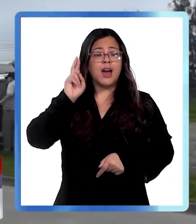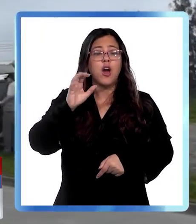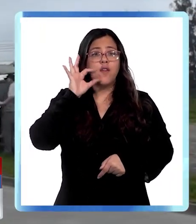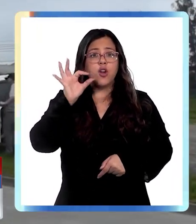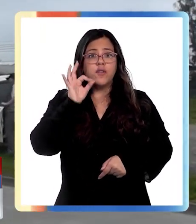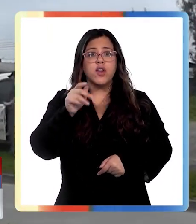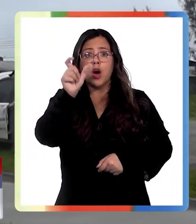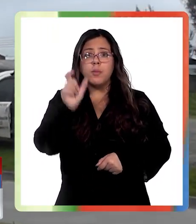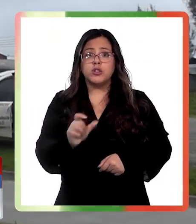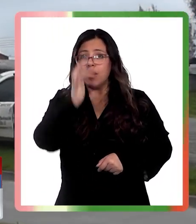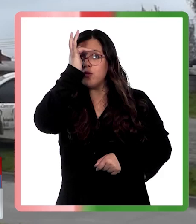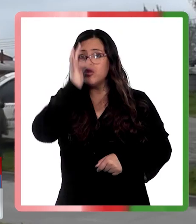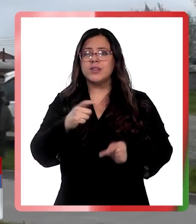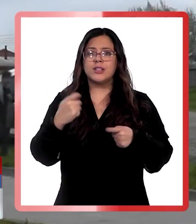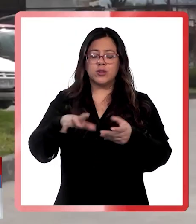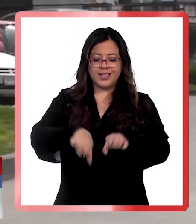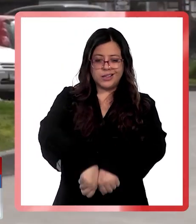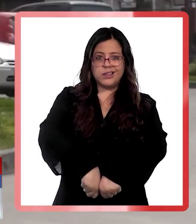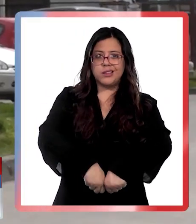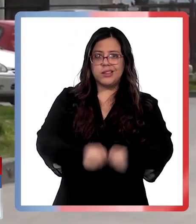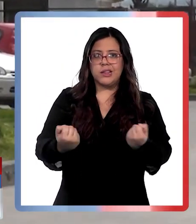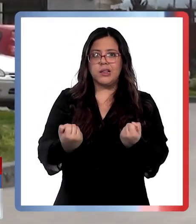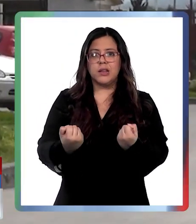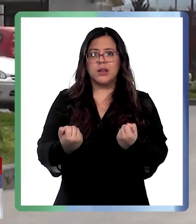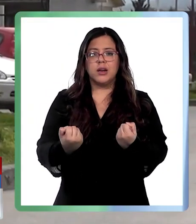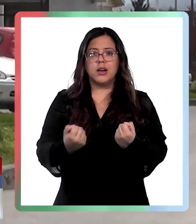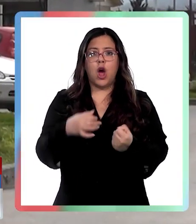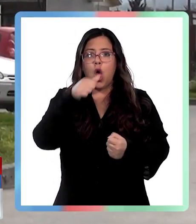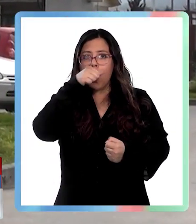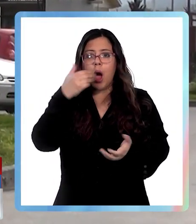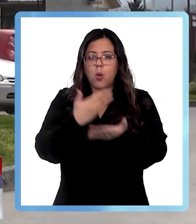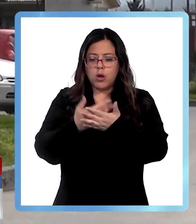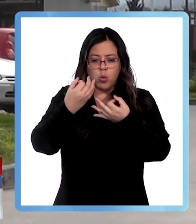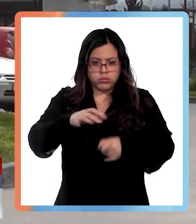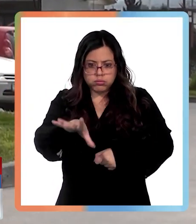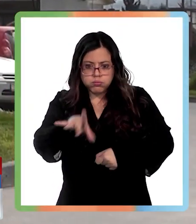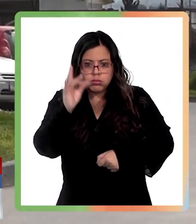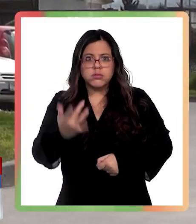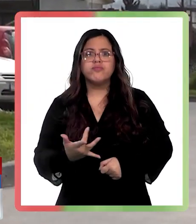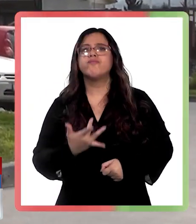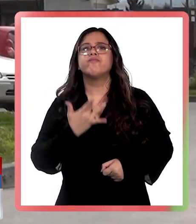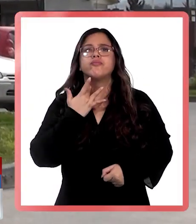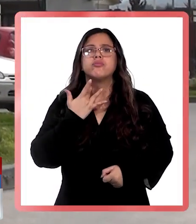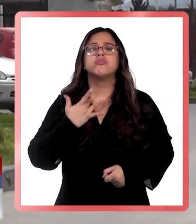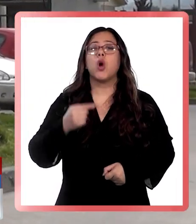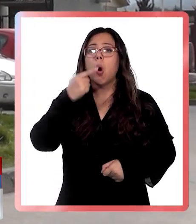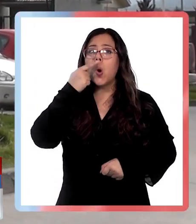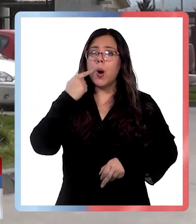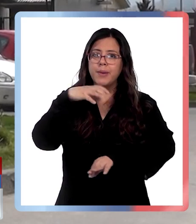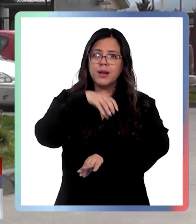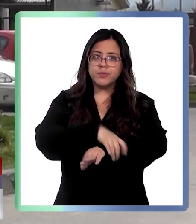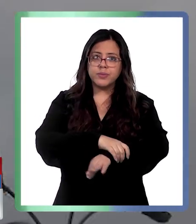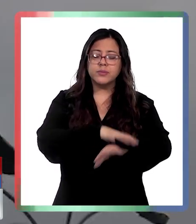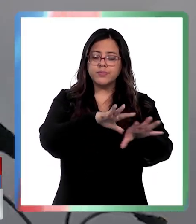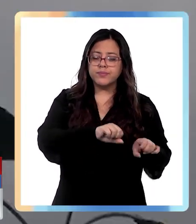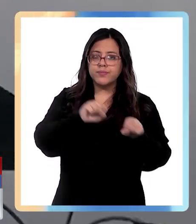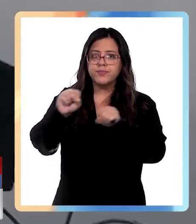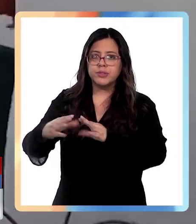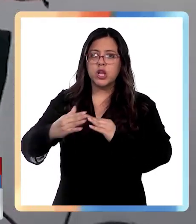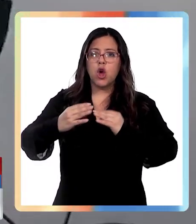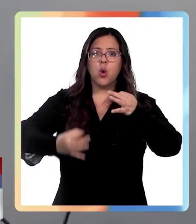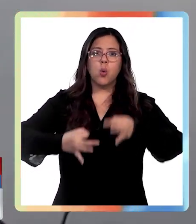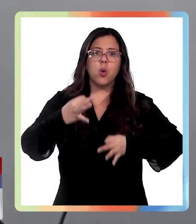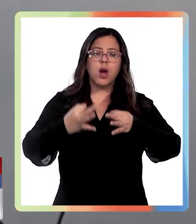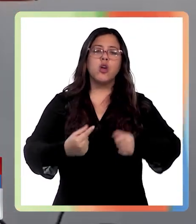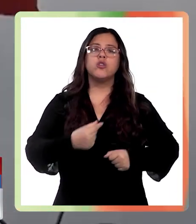el funcionario intentó destruir y deshacerse de la droga al momento de ser descubierto. El detenido quedará a disposición